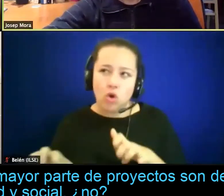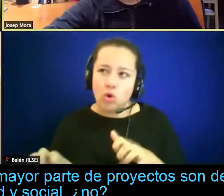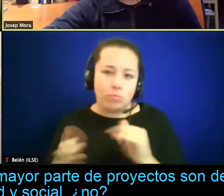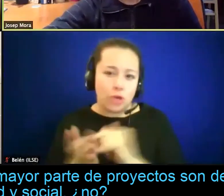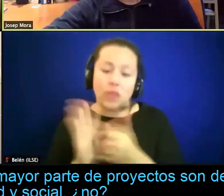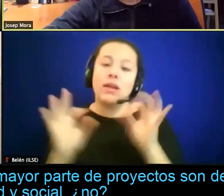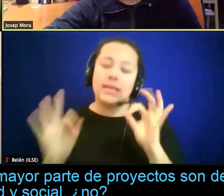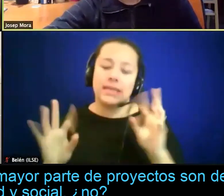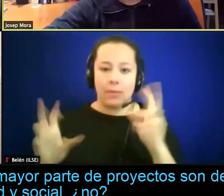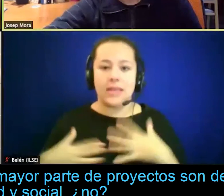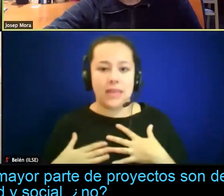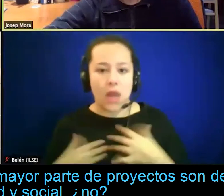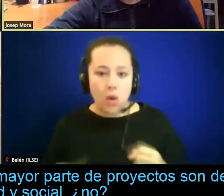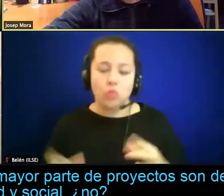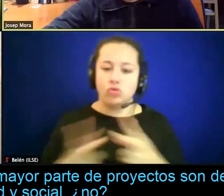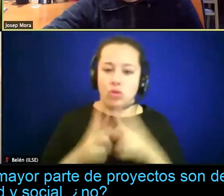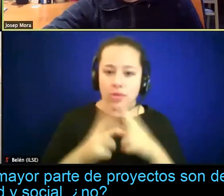de salud y social, ¿no?